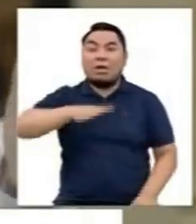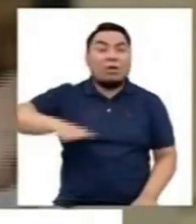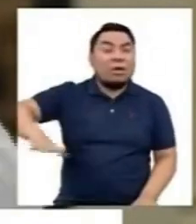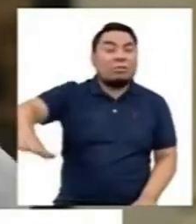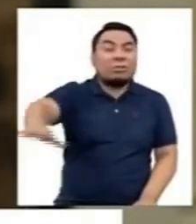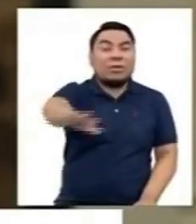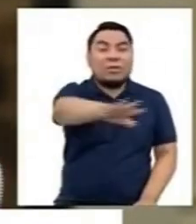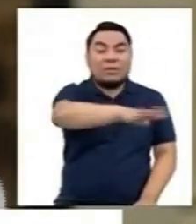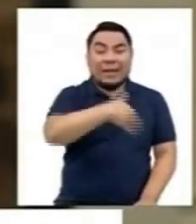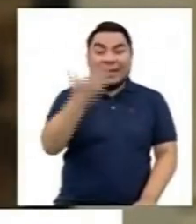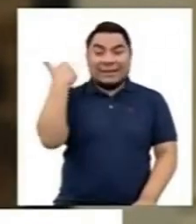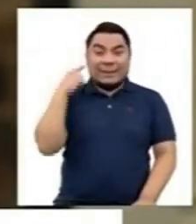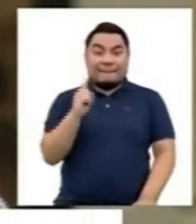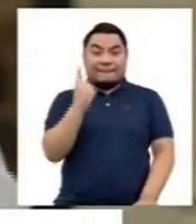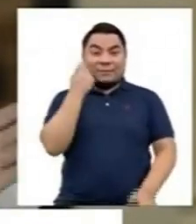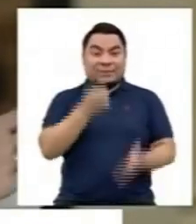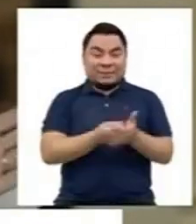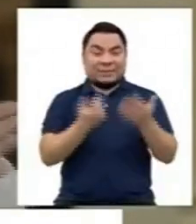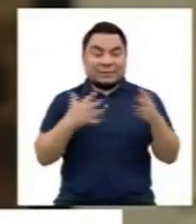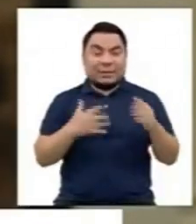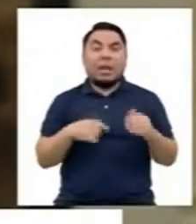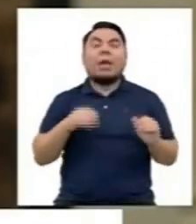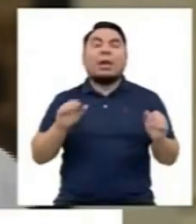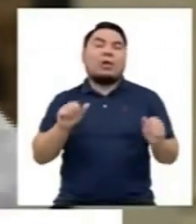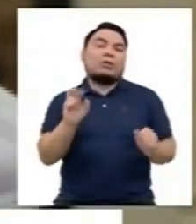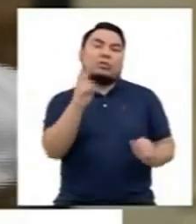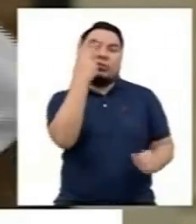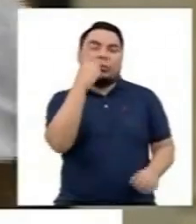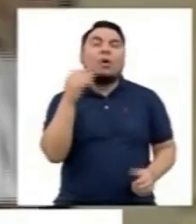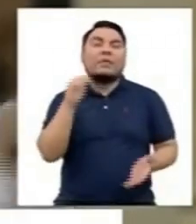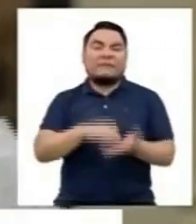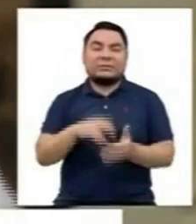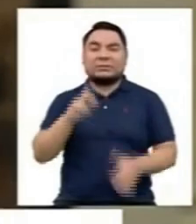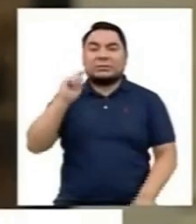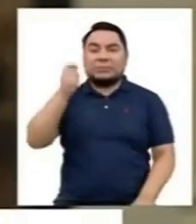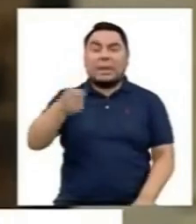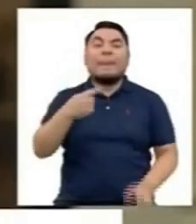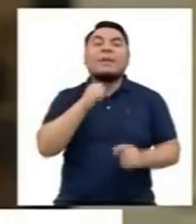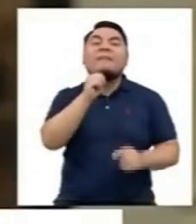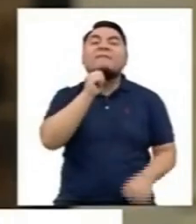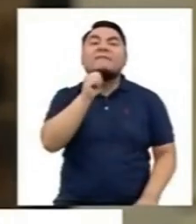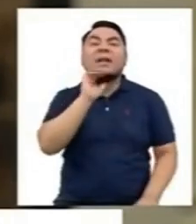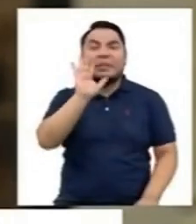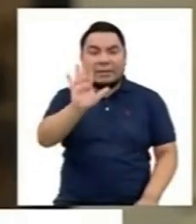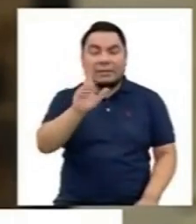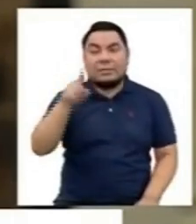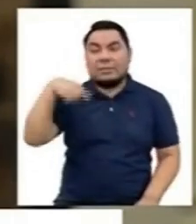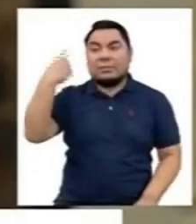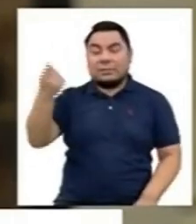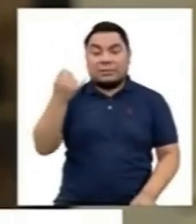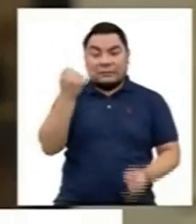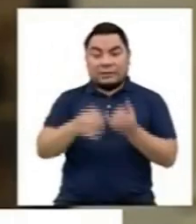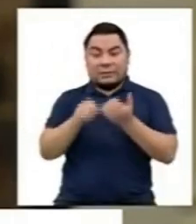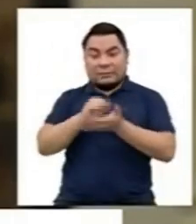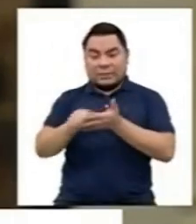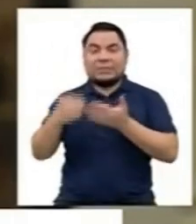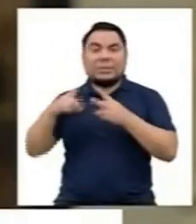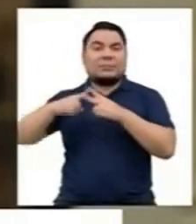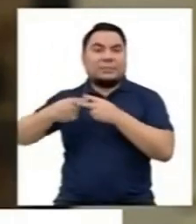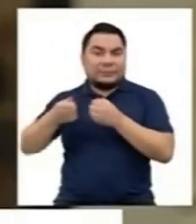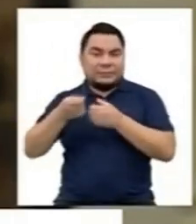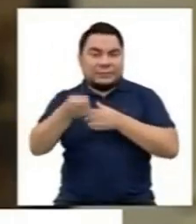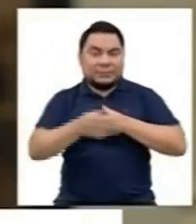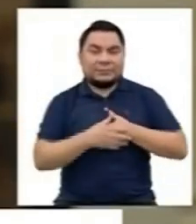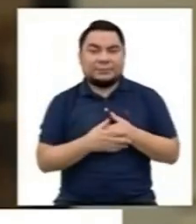Las personas que viven en nuestro país y no están empadronadas y no están contempladas en este proyecto. Digo esto a los extranjeros. consideren de que